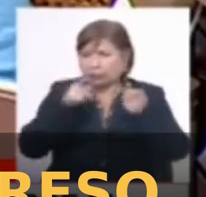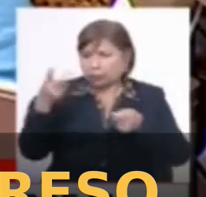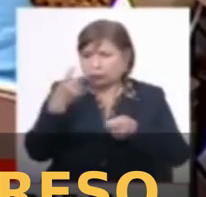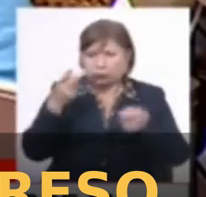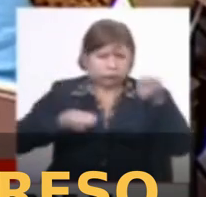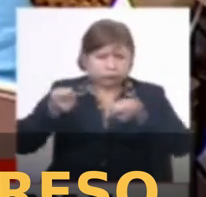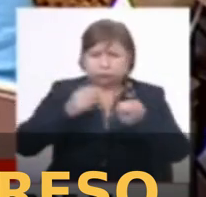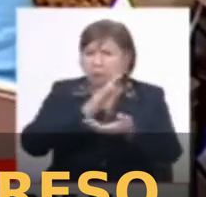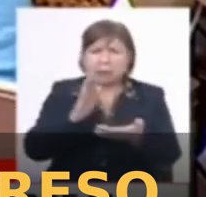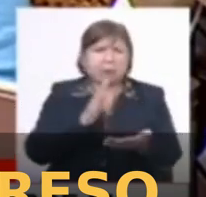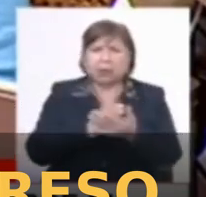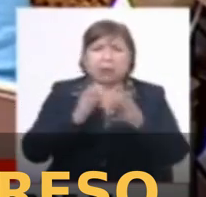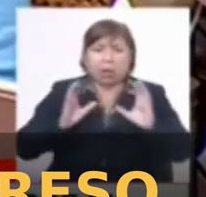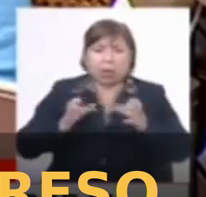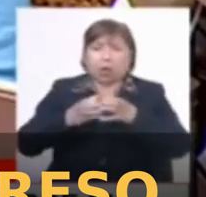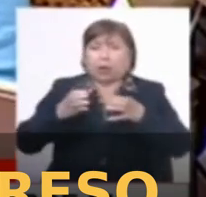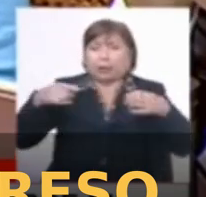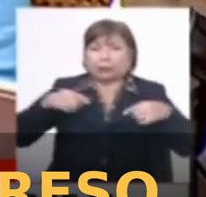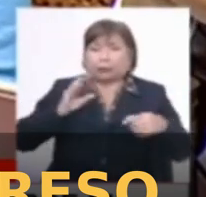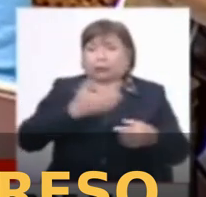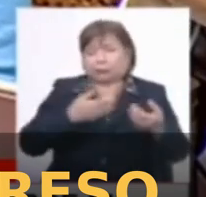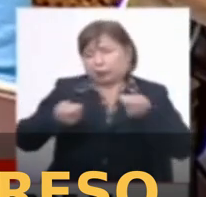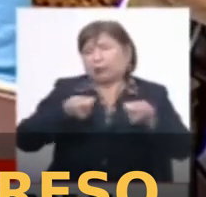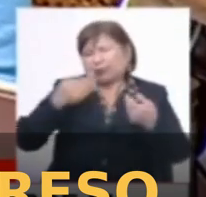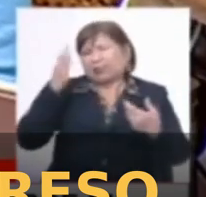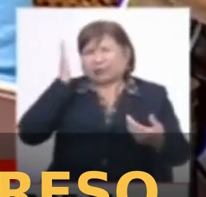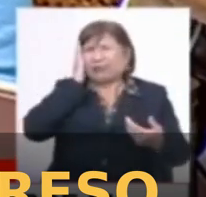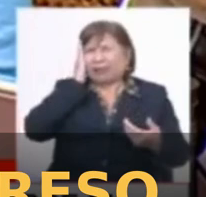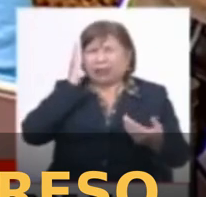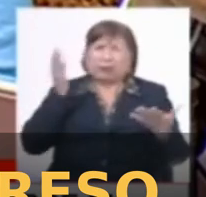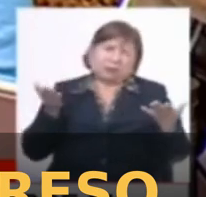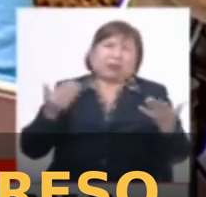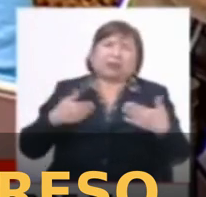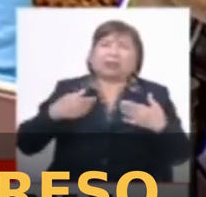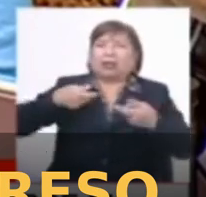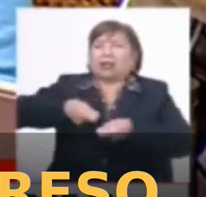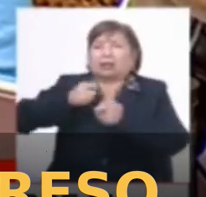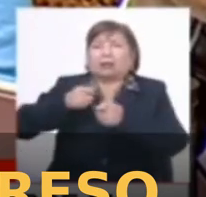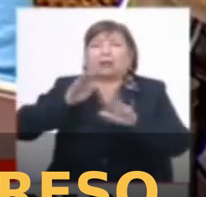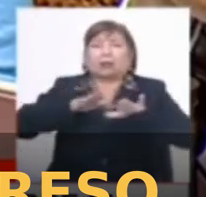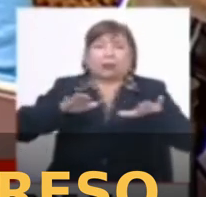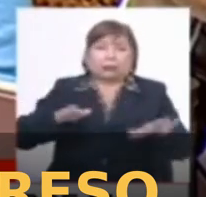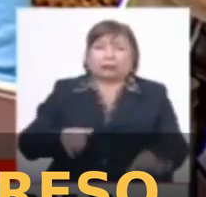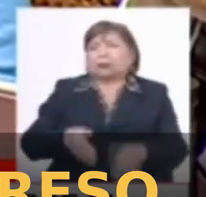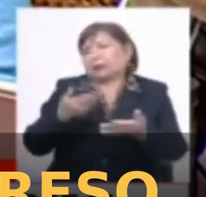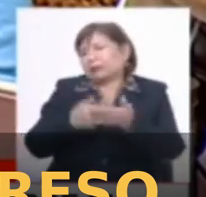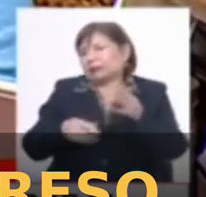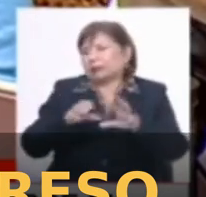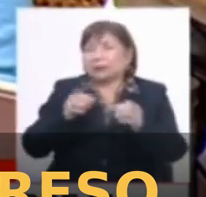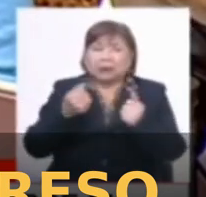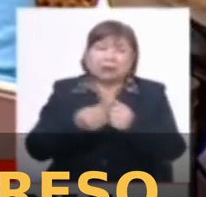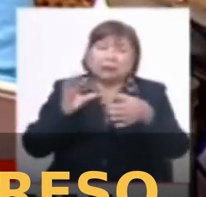no habría problema, que el Congreso lo tenían controlado. Obviamente que eso lo sabíamos porque tenían acción popular con los niños, ¿no? Que es algo que también se